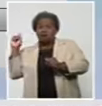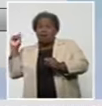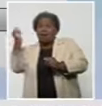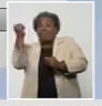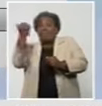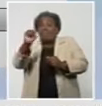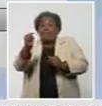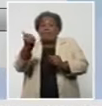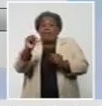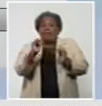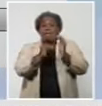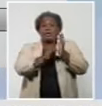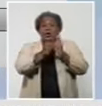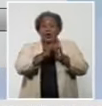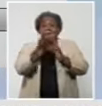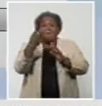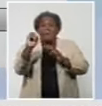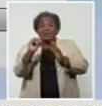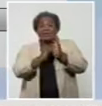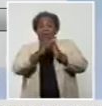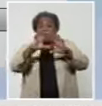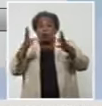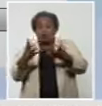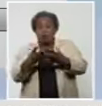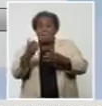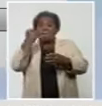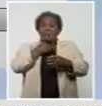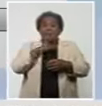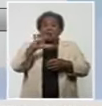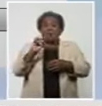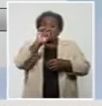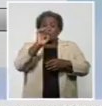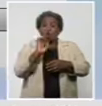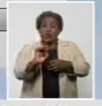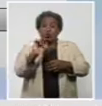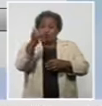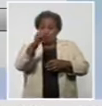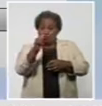sea, de los 20 del mundo, más del 50%,